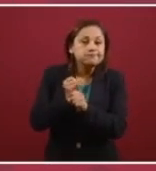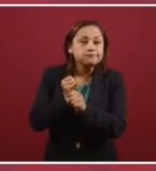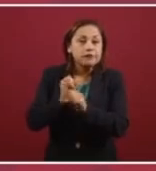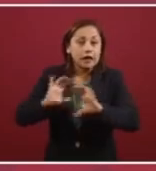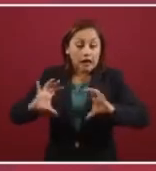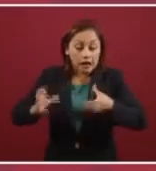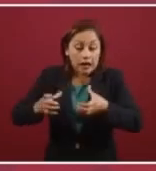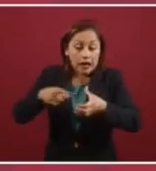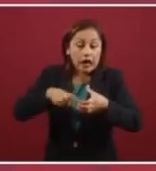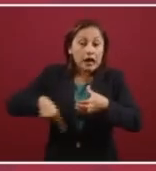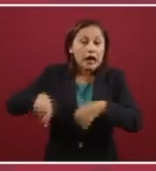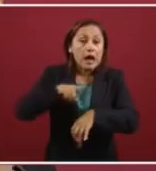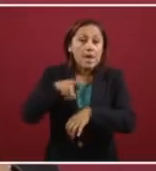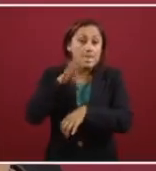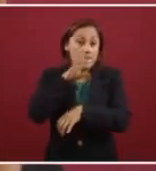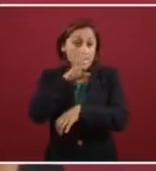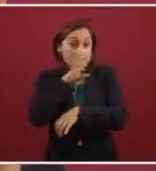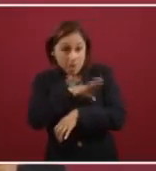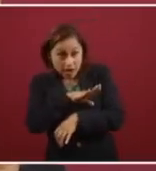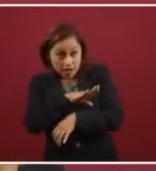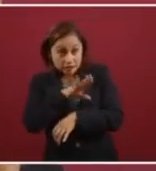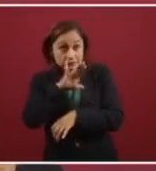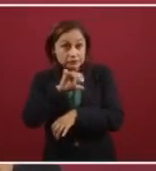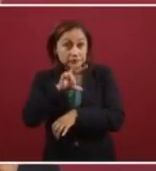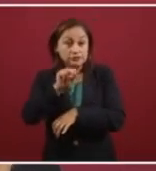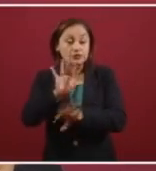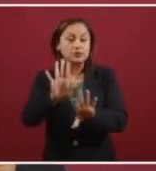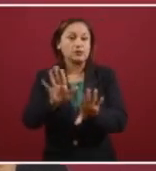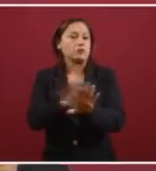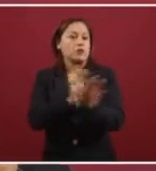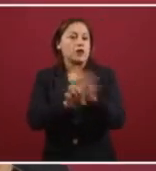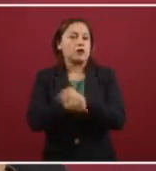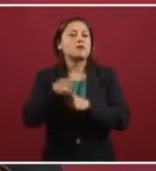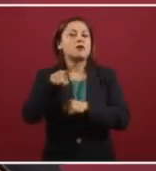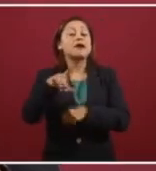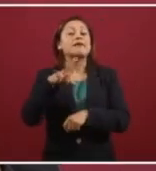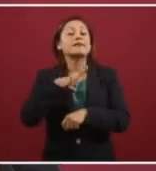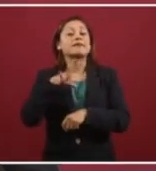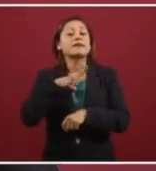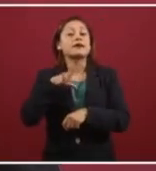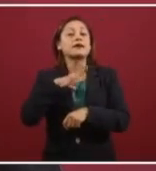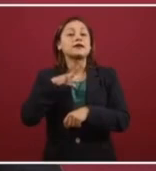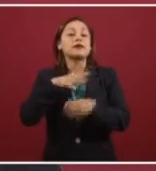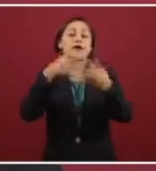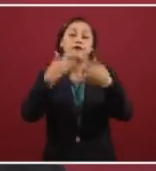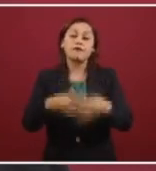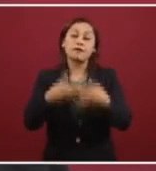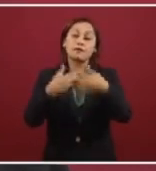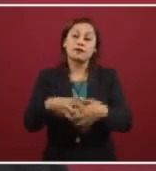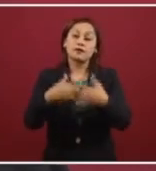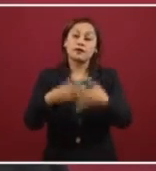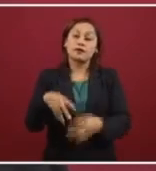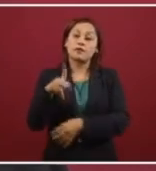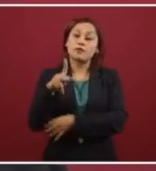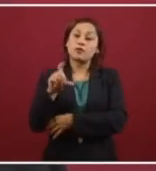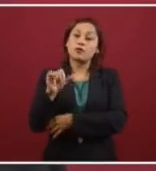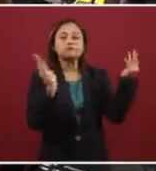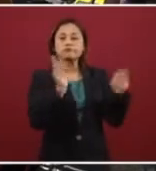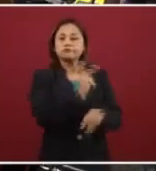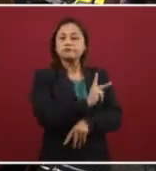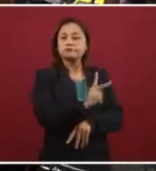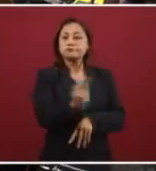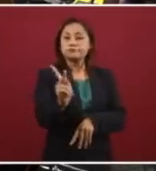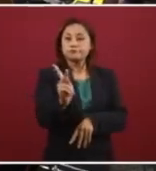el pronóstico a la baja en materia de crecimiento económico realizado por el banco de méxico lópez obrador se dijo respetuoso de las estimaciones